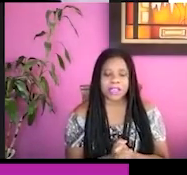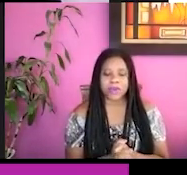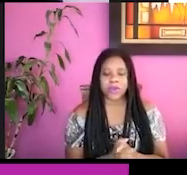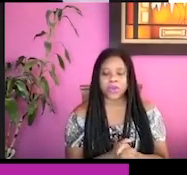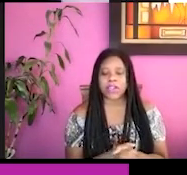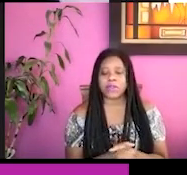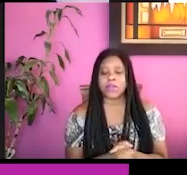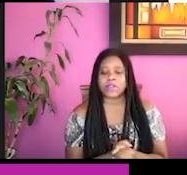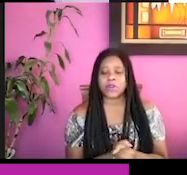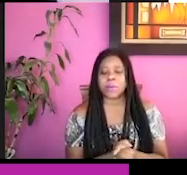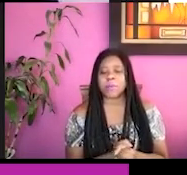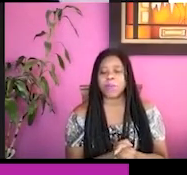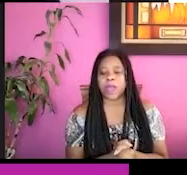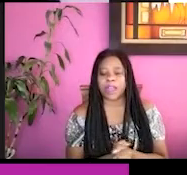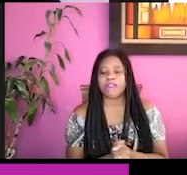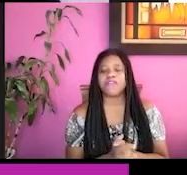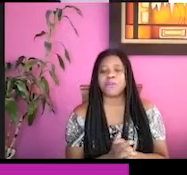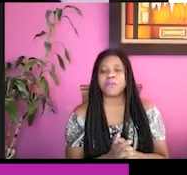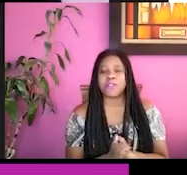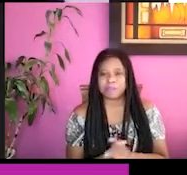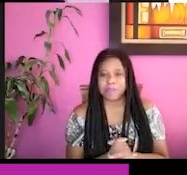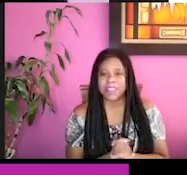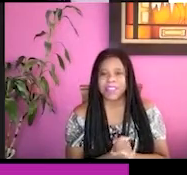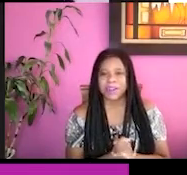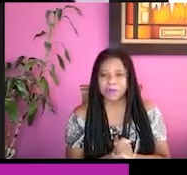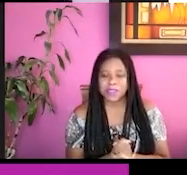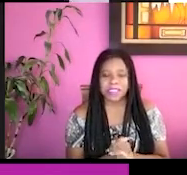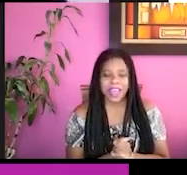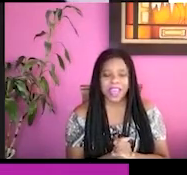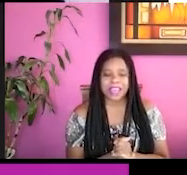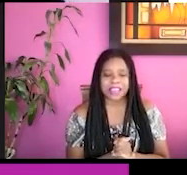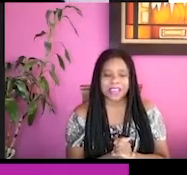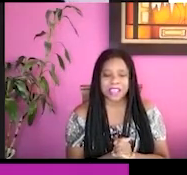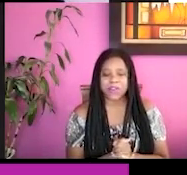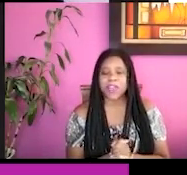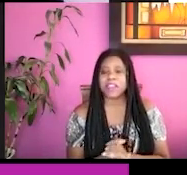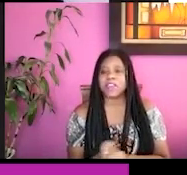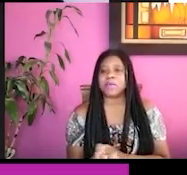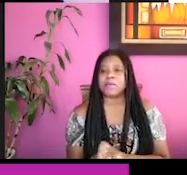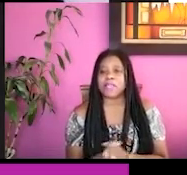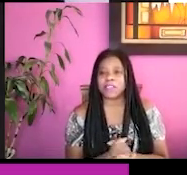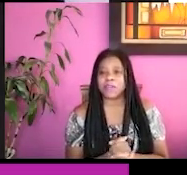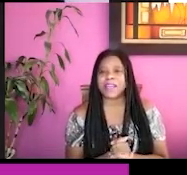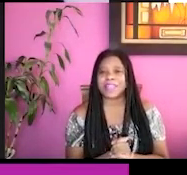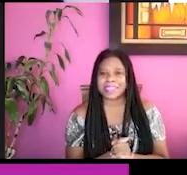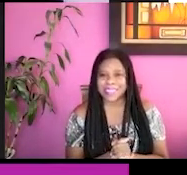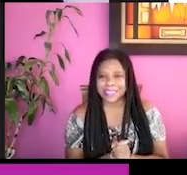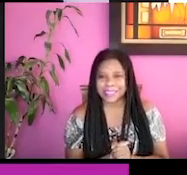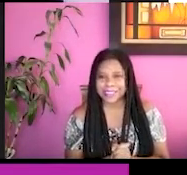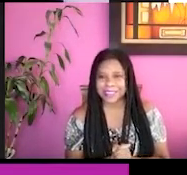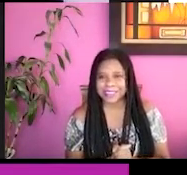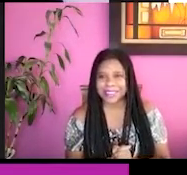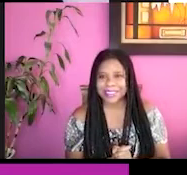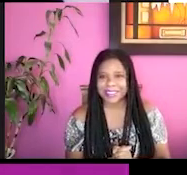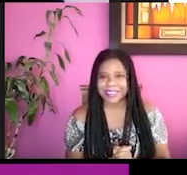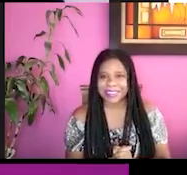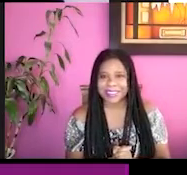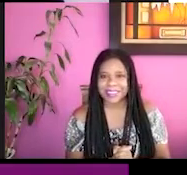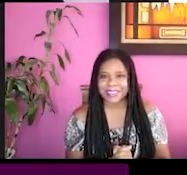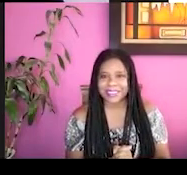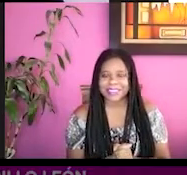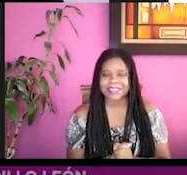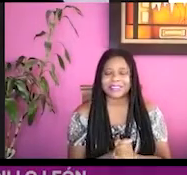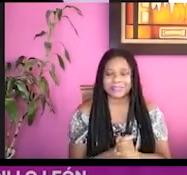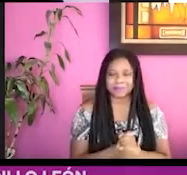de Desarrollo de la Educación Peruana, FONDEP. ¿Cómo está, señor Cadillo? Bienvenido a ¿Qué hacer? Muchas